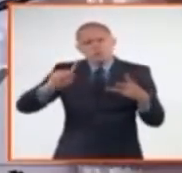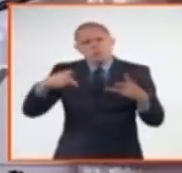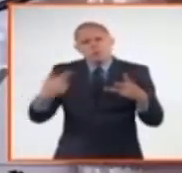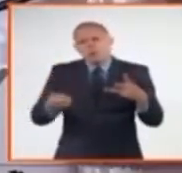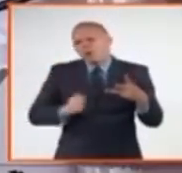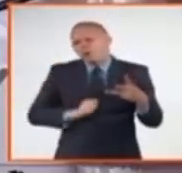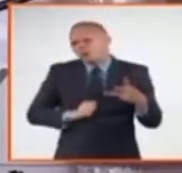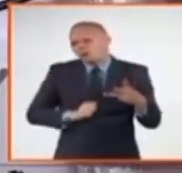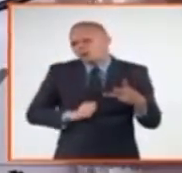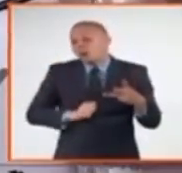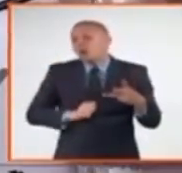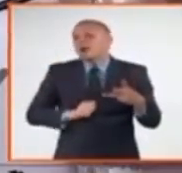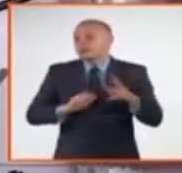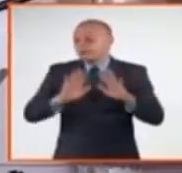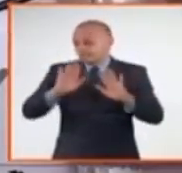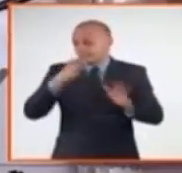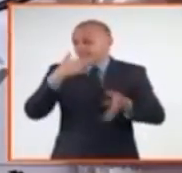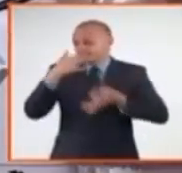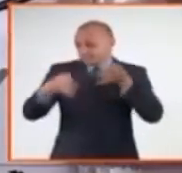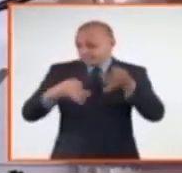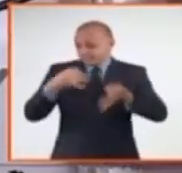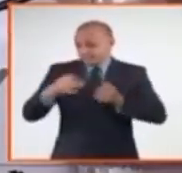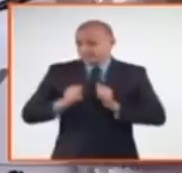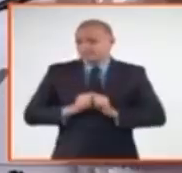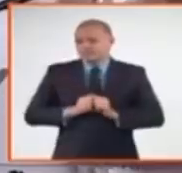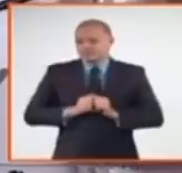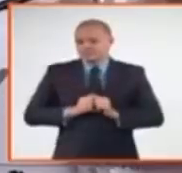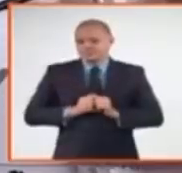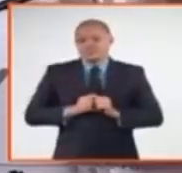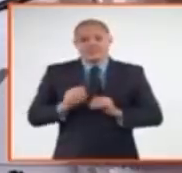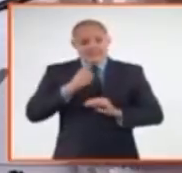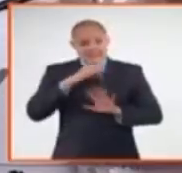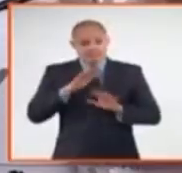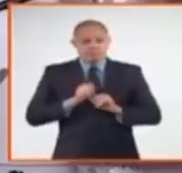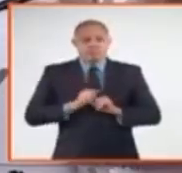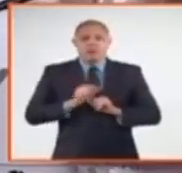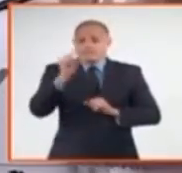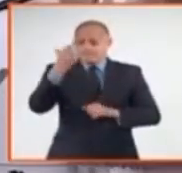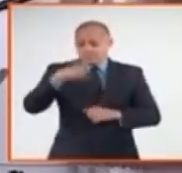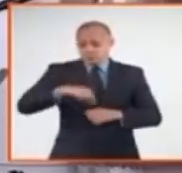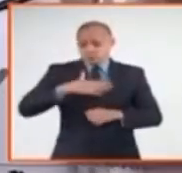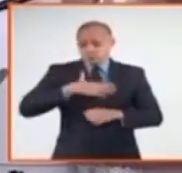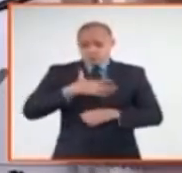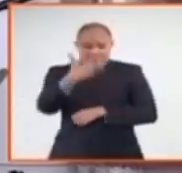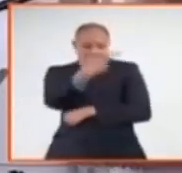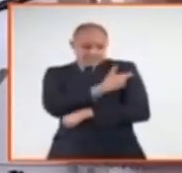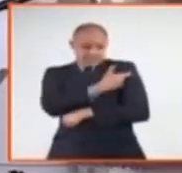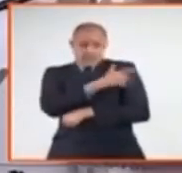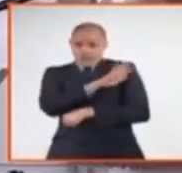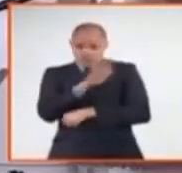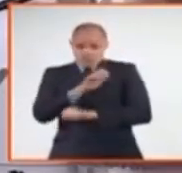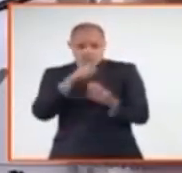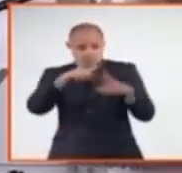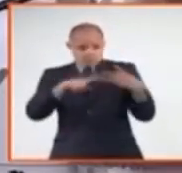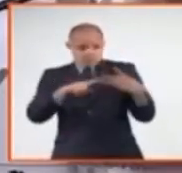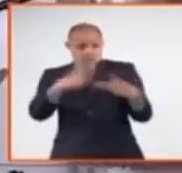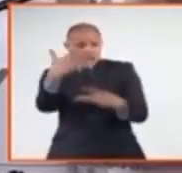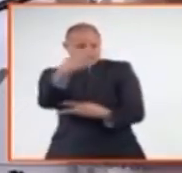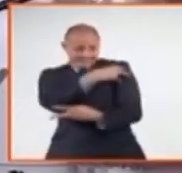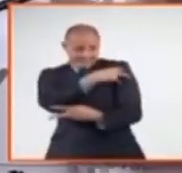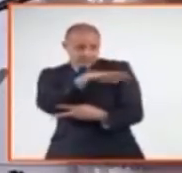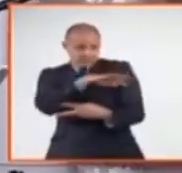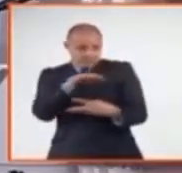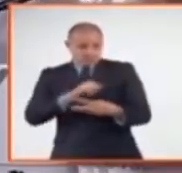inmunidad inducido por las vacunas que hoy existen en el mundo lo que sí se conoce también ya ha aparecido los